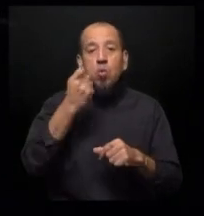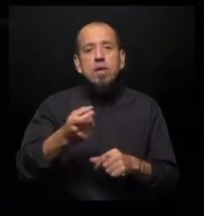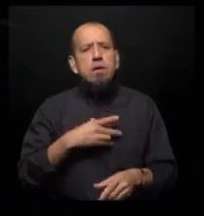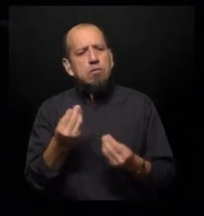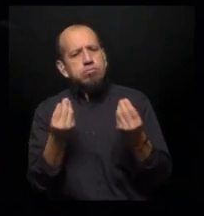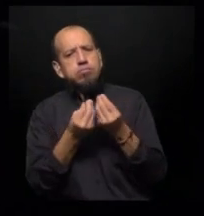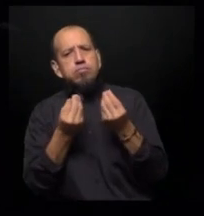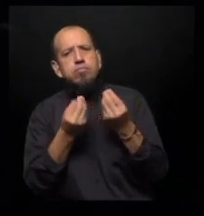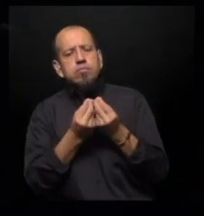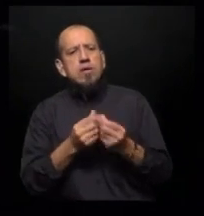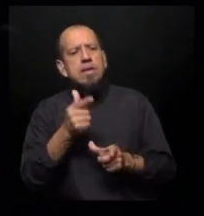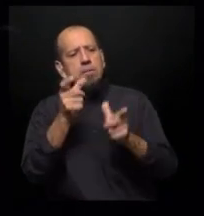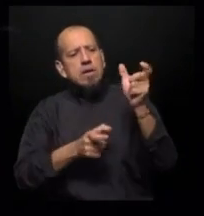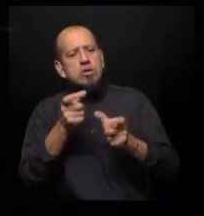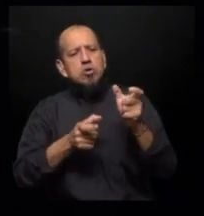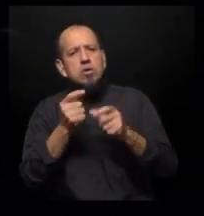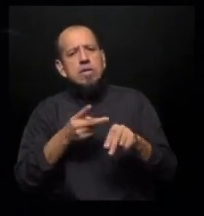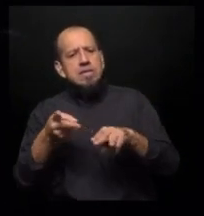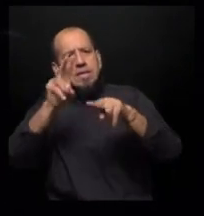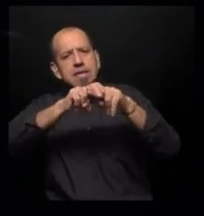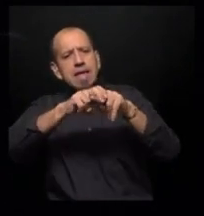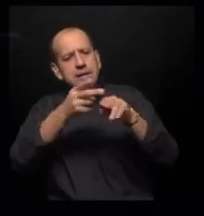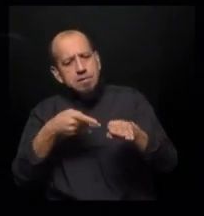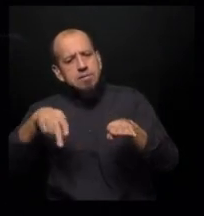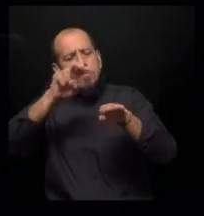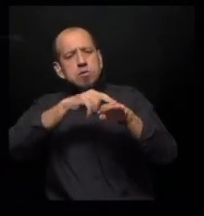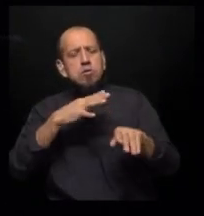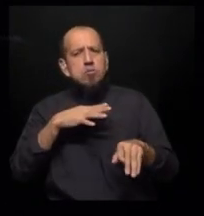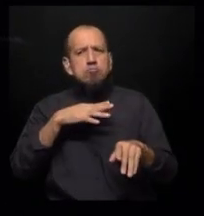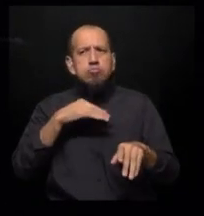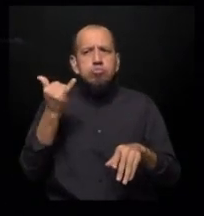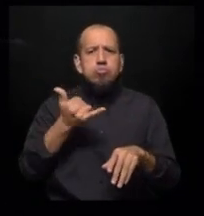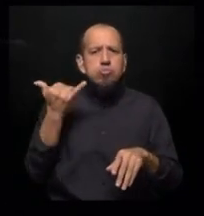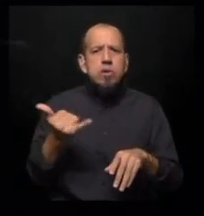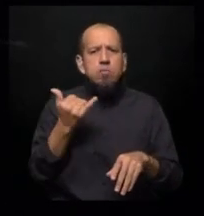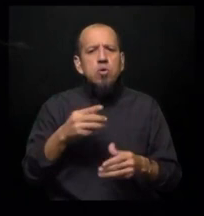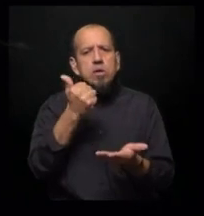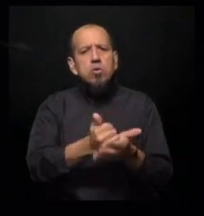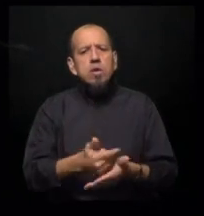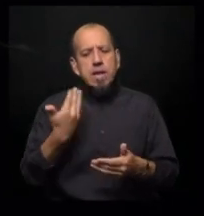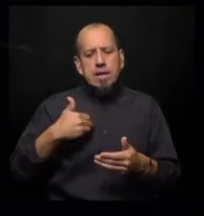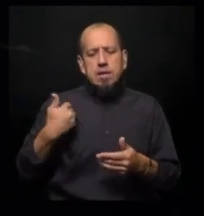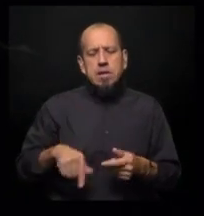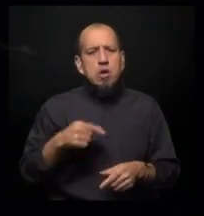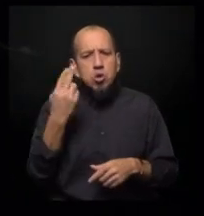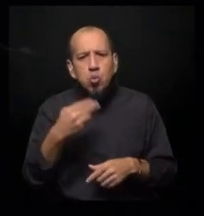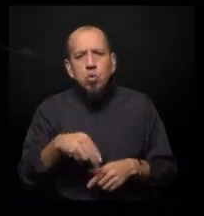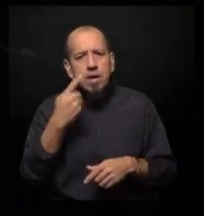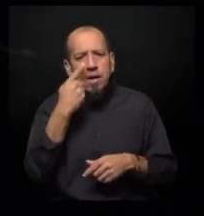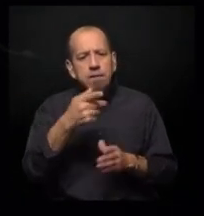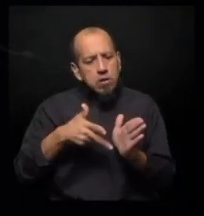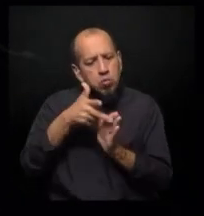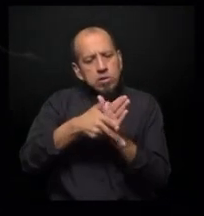la gente está sentada hasta en el techo en los meses que llevo de exilio en Argentina no había visto pasar un